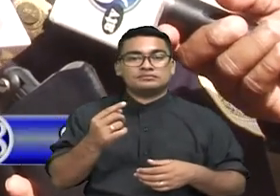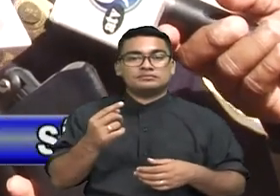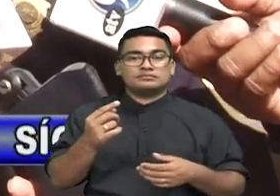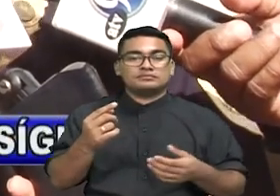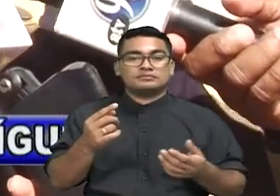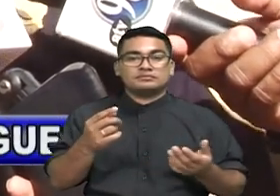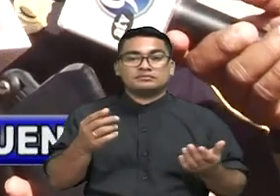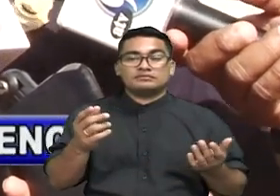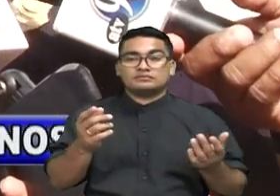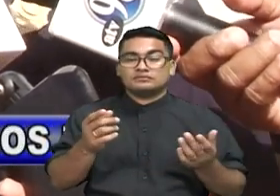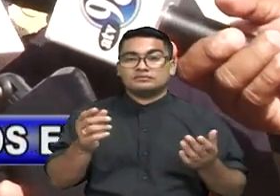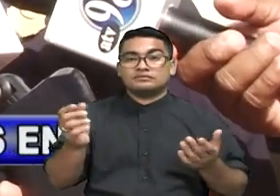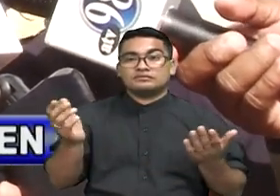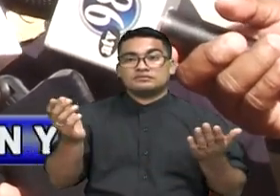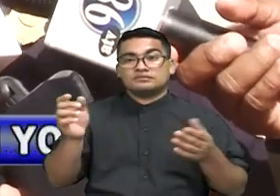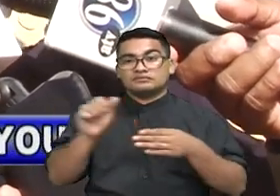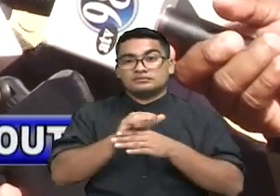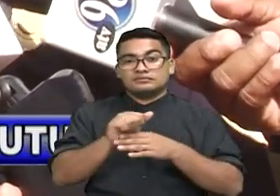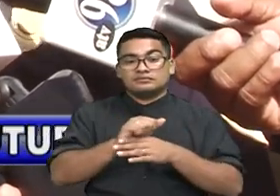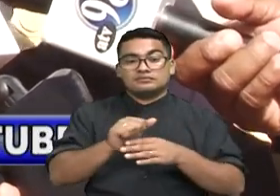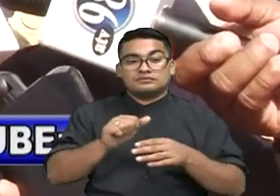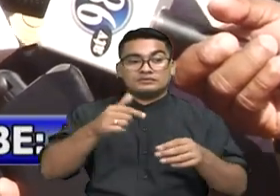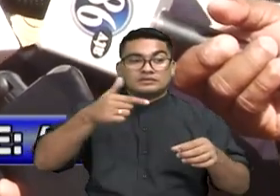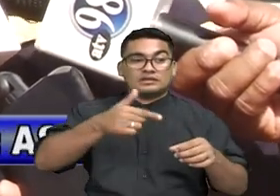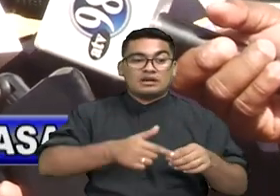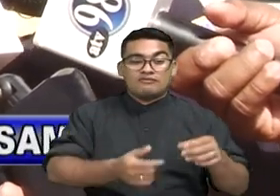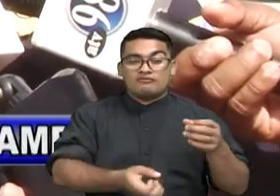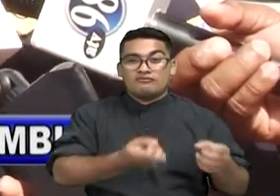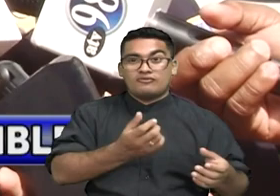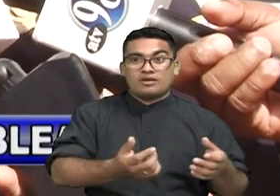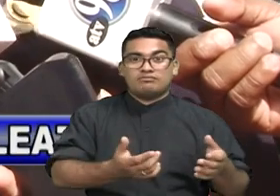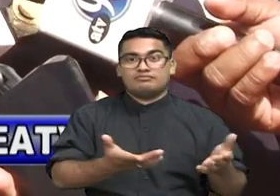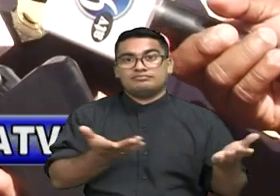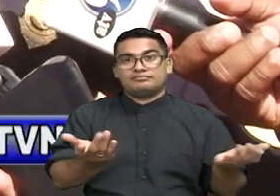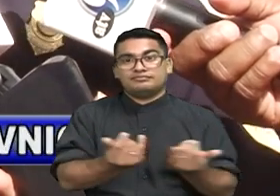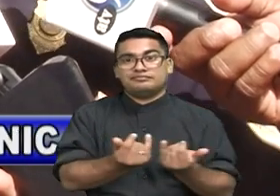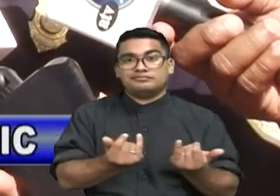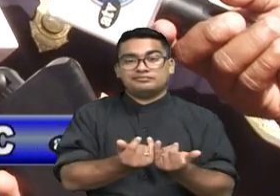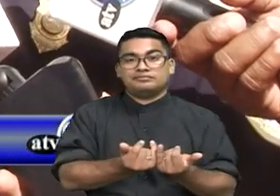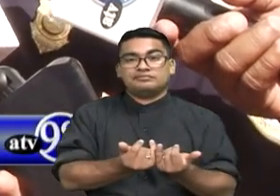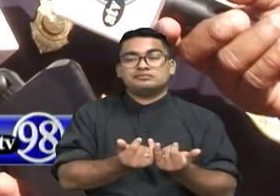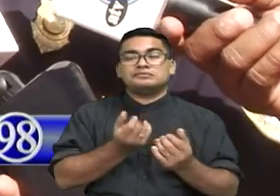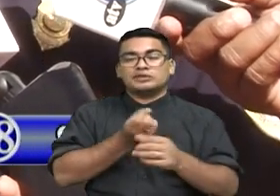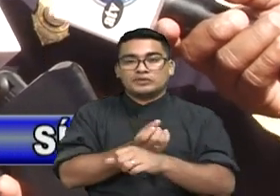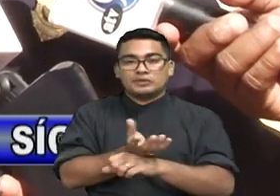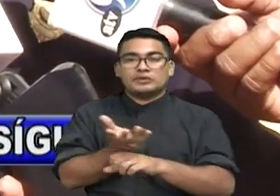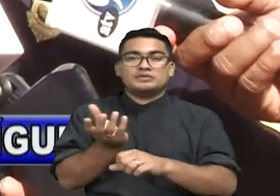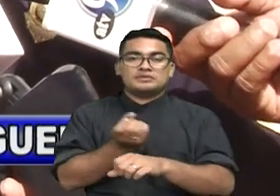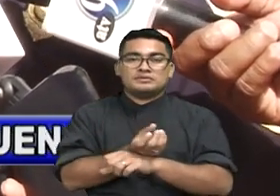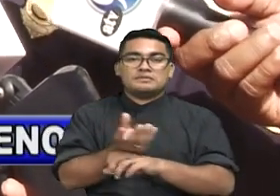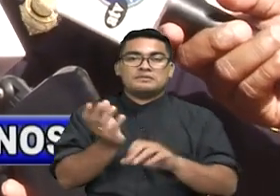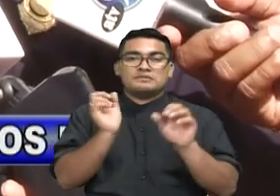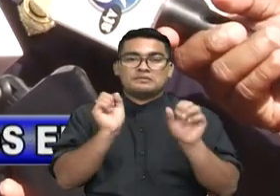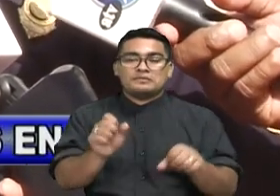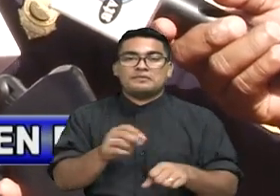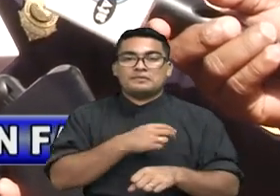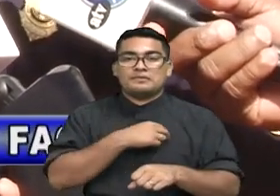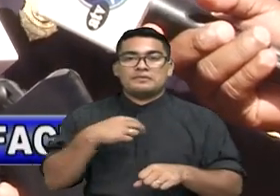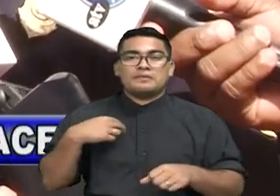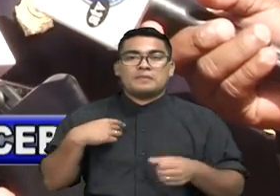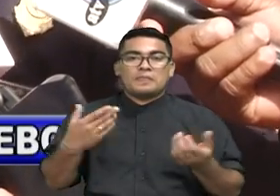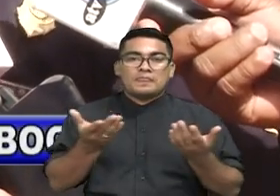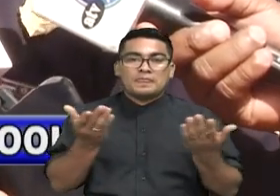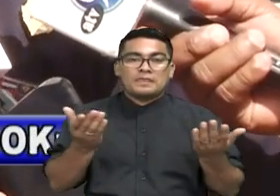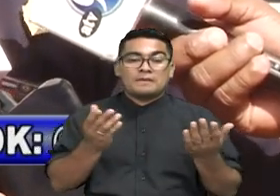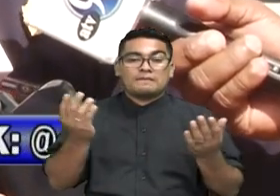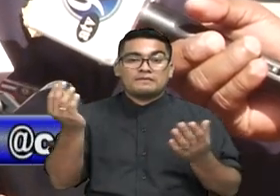en una simulación de una fuga con llama y una fuga sin llama. Entonces, dando las recomendaciones también de cómo son